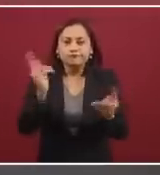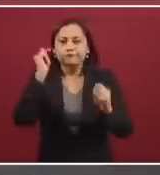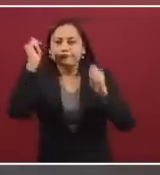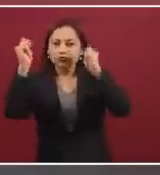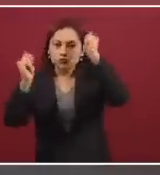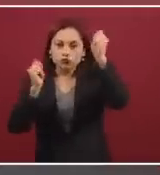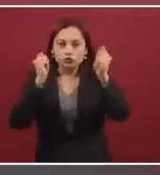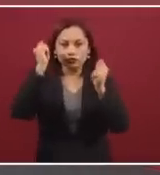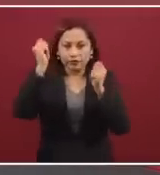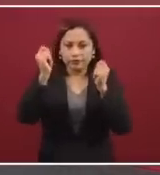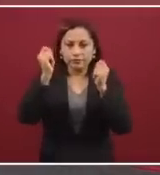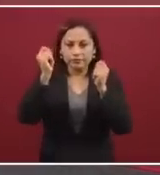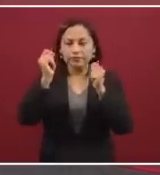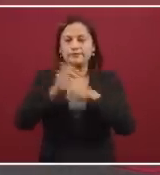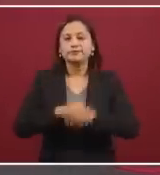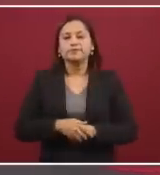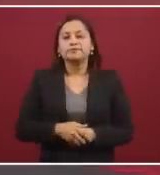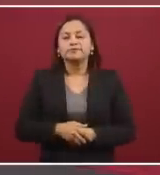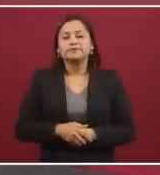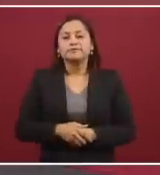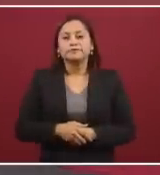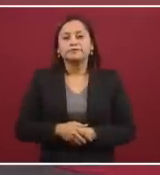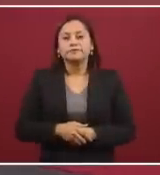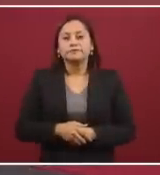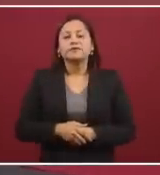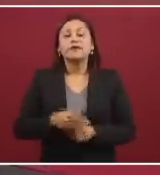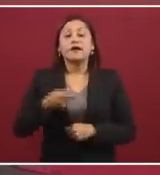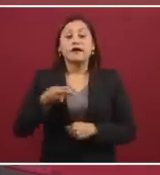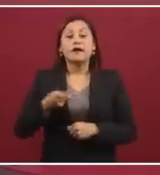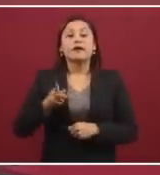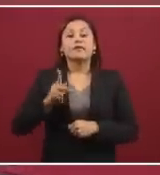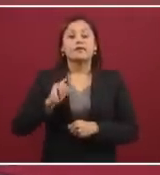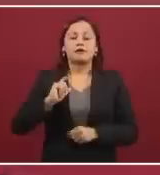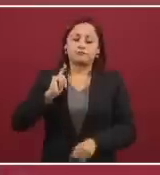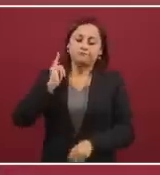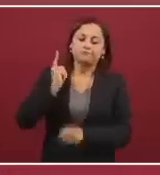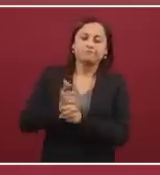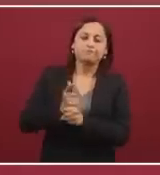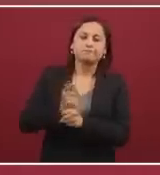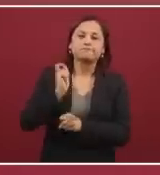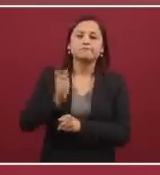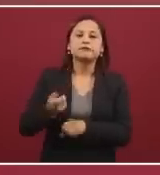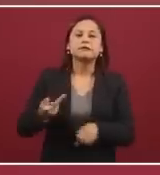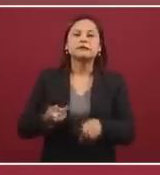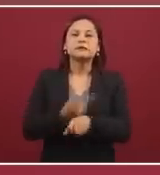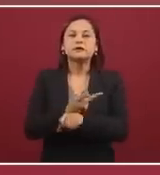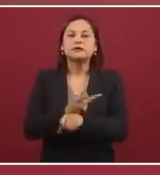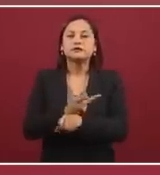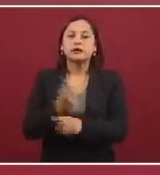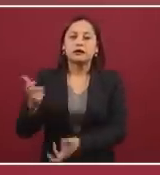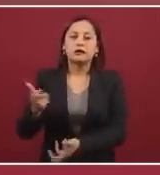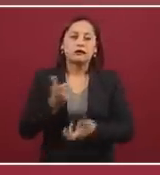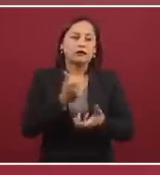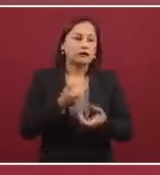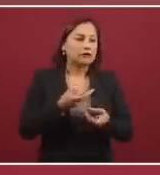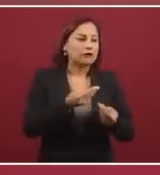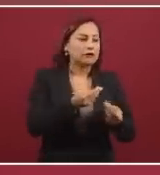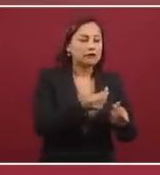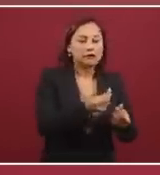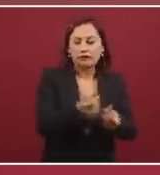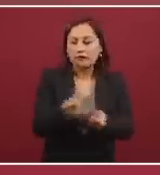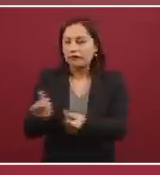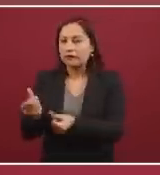que habían más los manejos se decidió cancelar